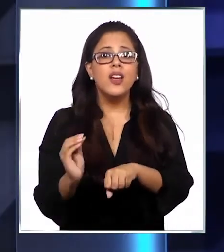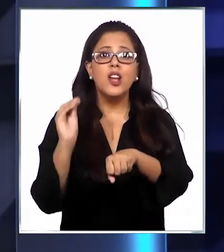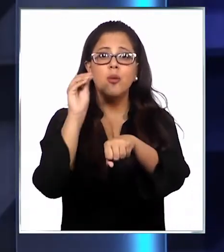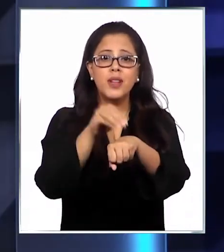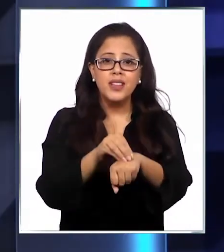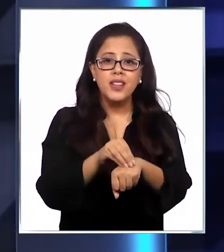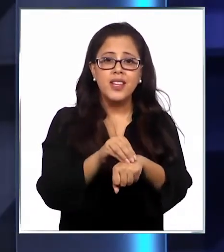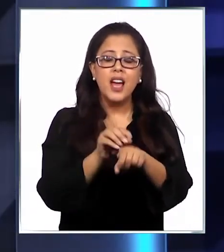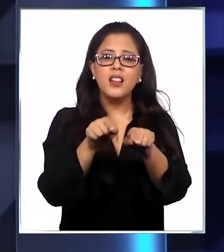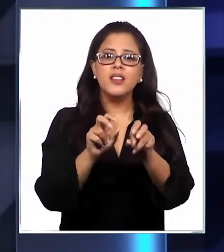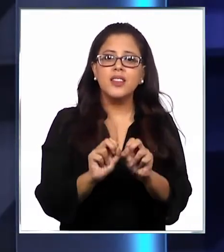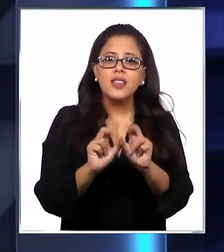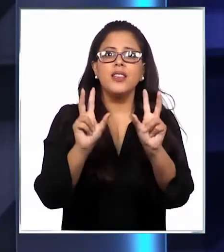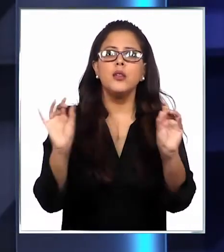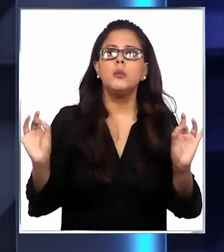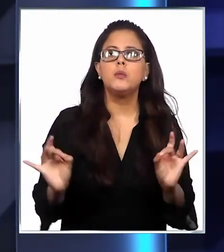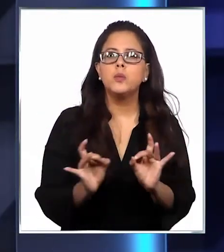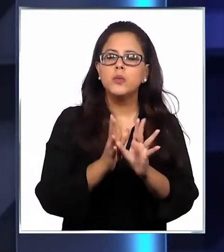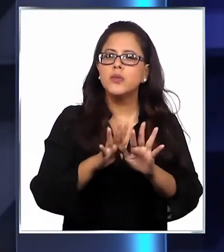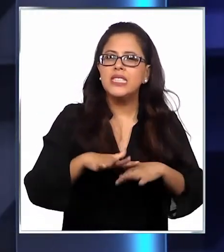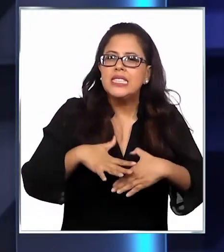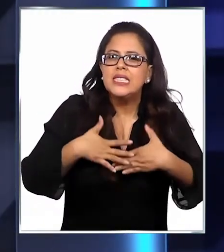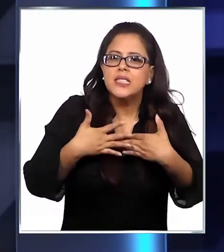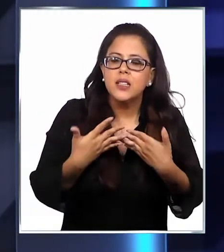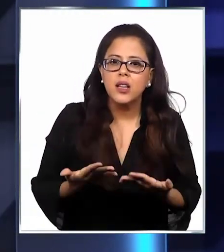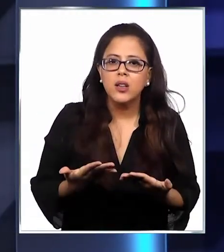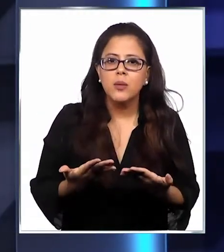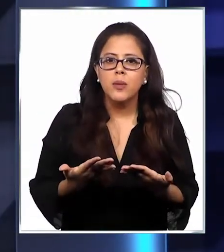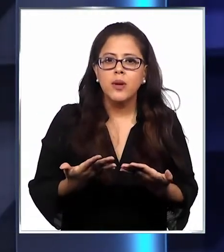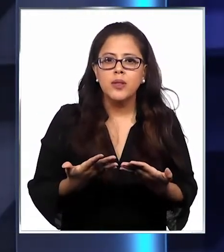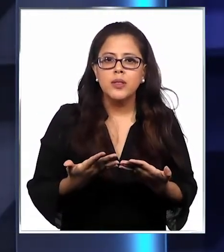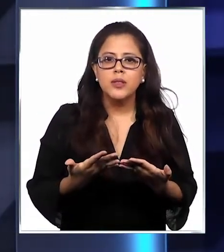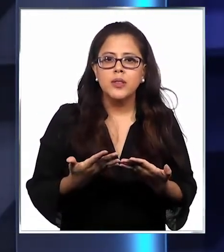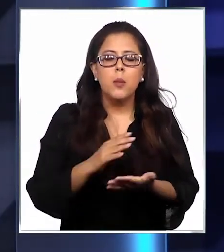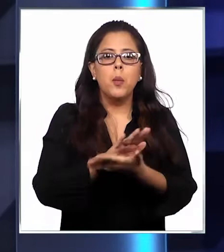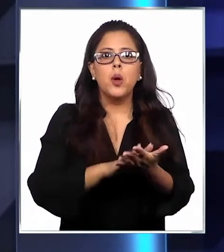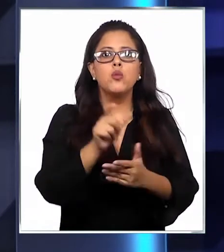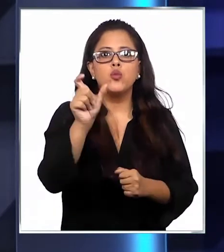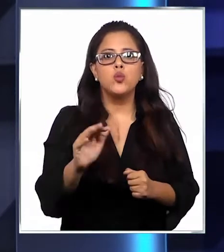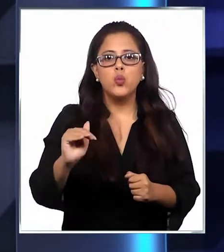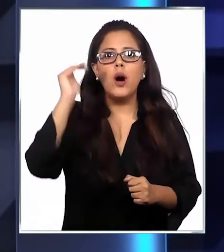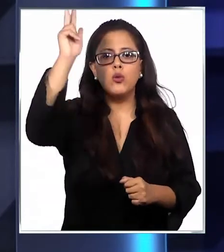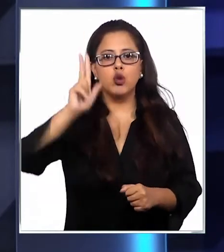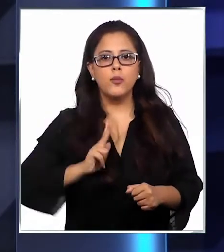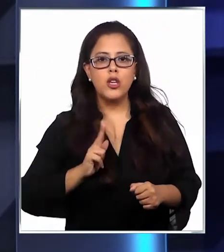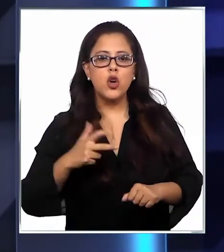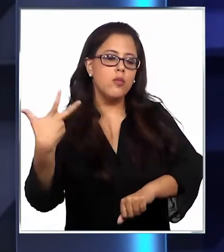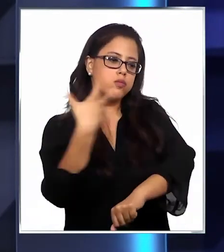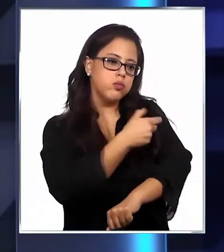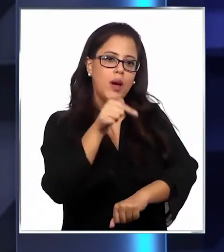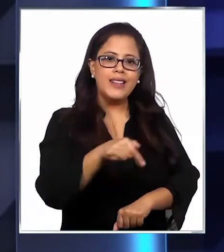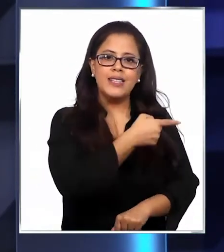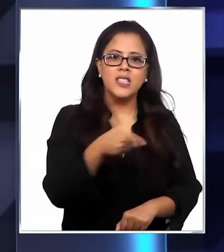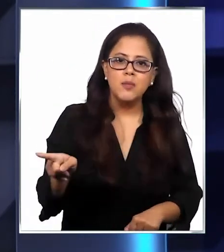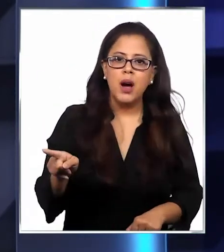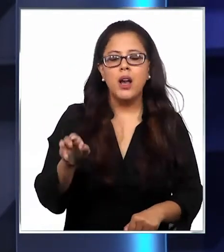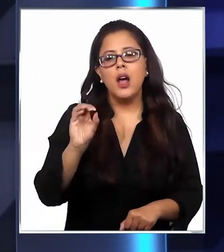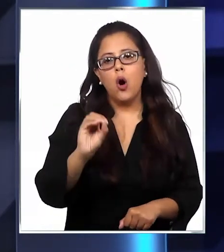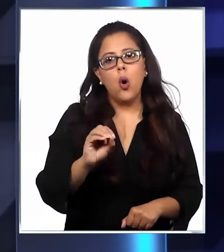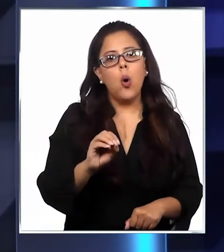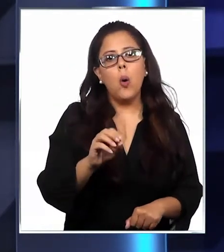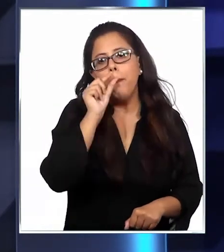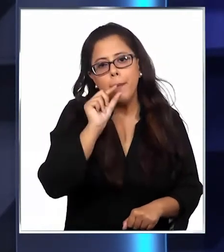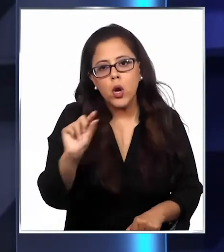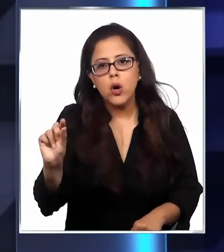estar alerta frente a qué señales, frente a qué sintomatología puntualmente? Si un adulto mayor se fue a vacunar esta semana, por ejemplo, o en los